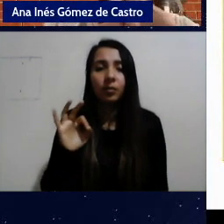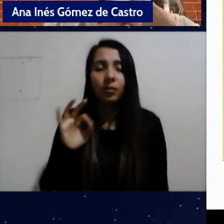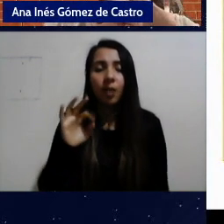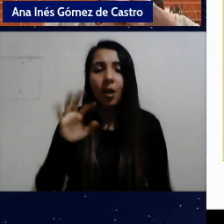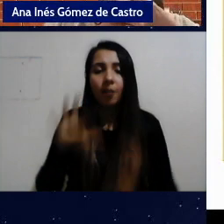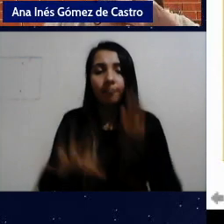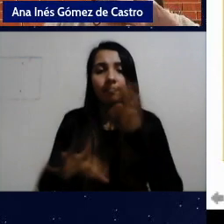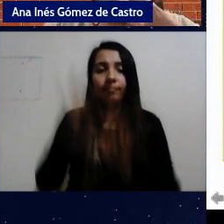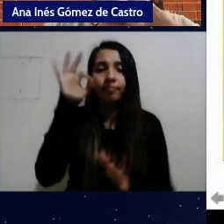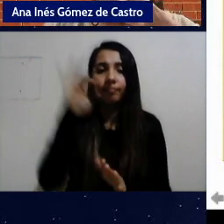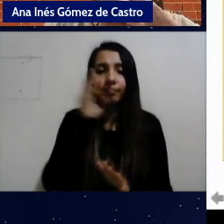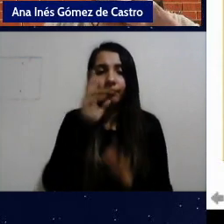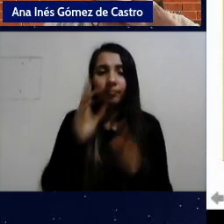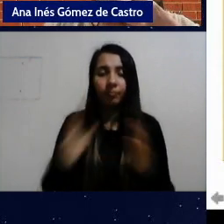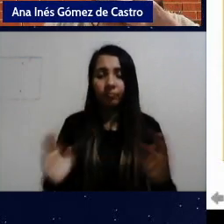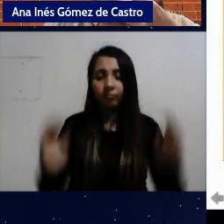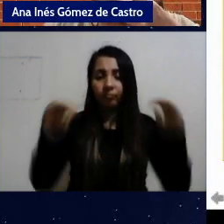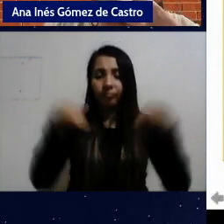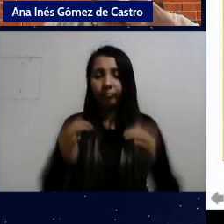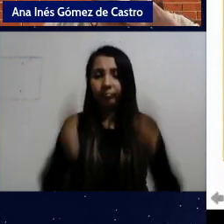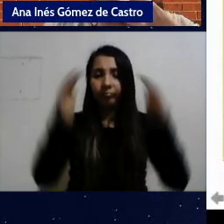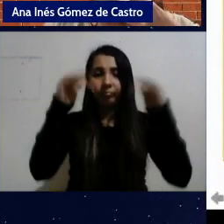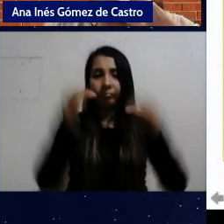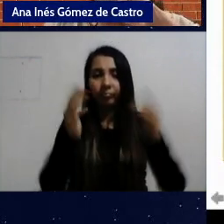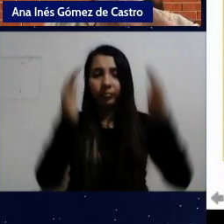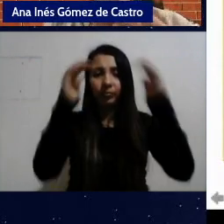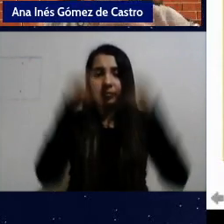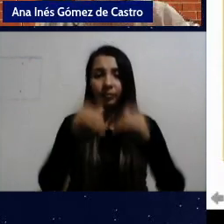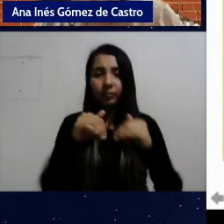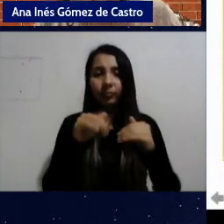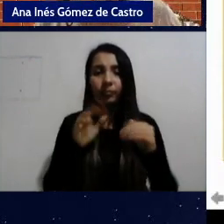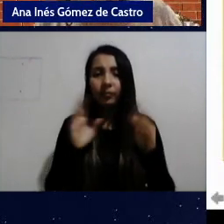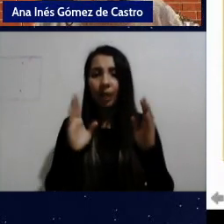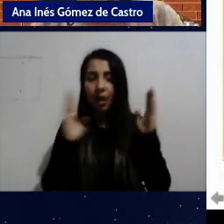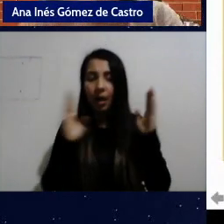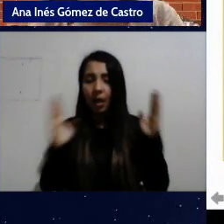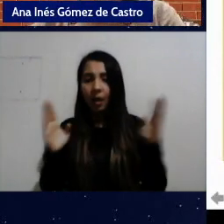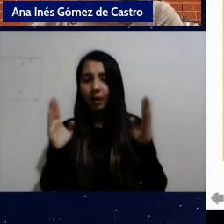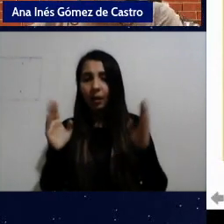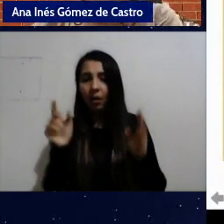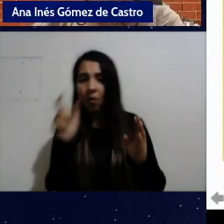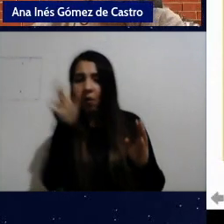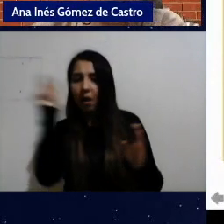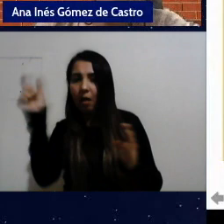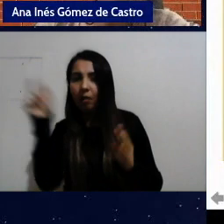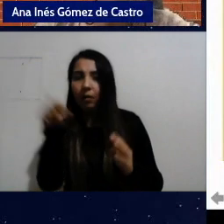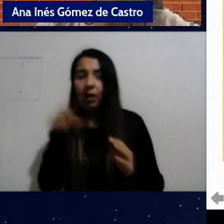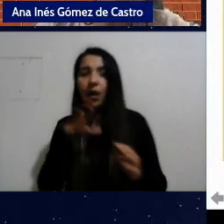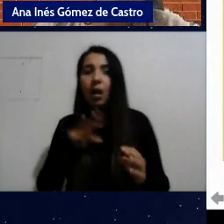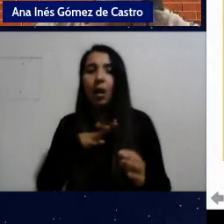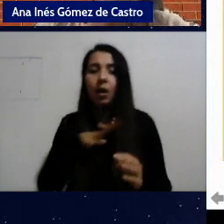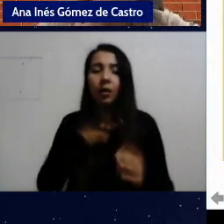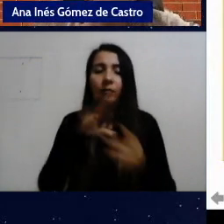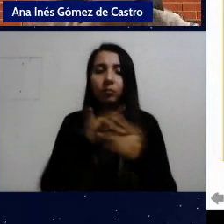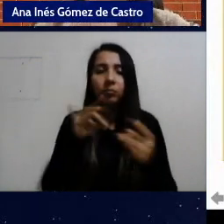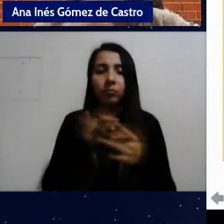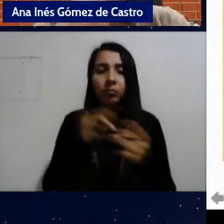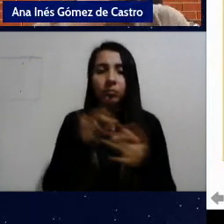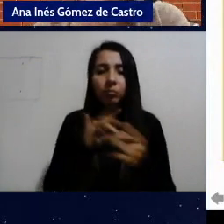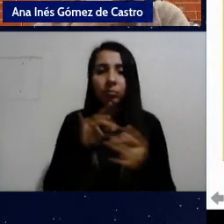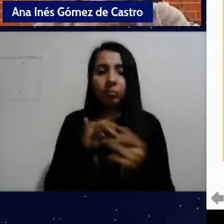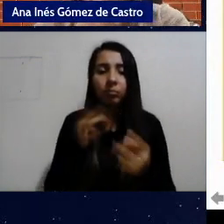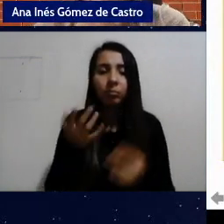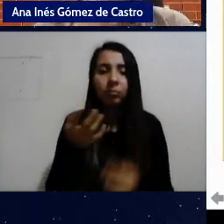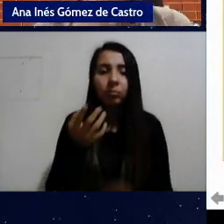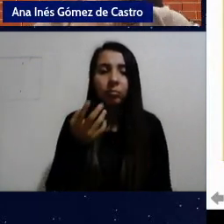nos permitiría, fijaros que la localización está al lado de una línea que es muy intensa en todos los cometas. Esta es la distribución espectral de energía de